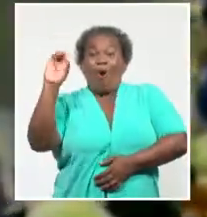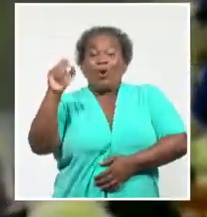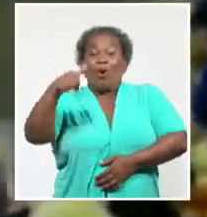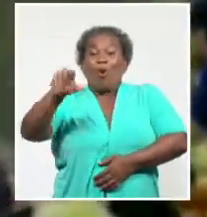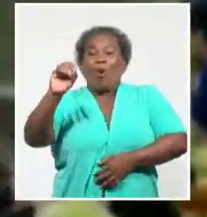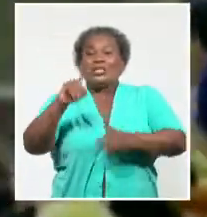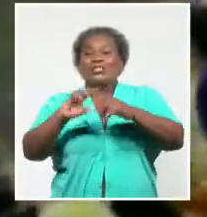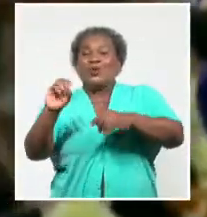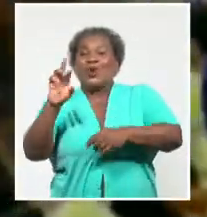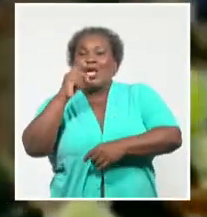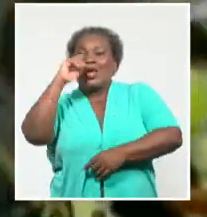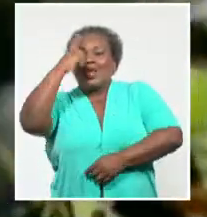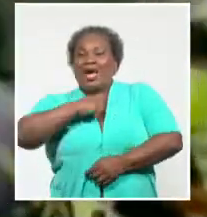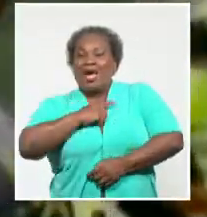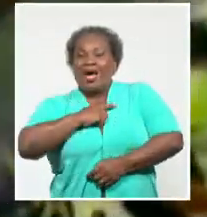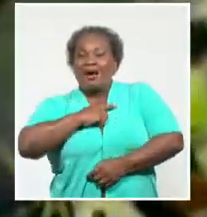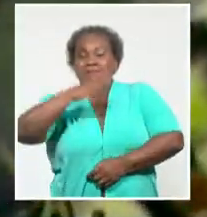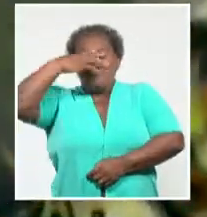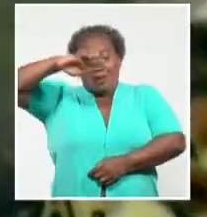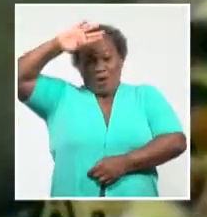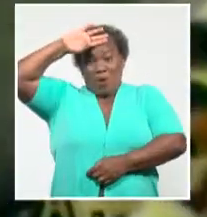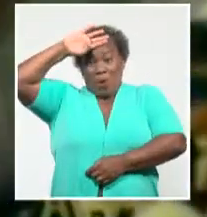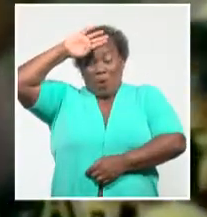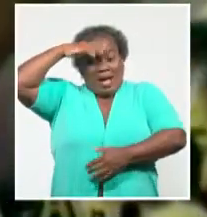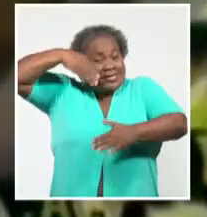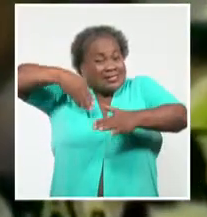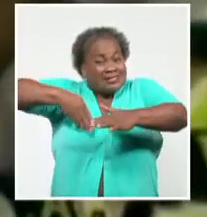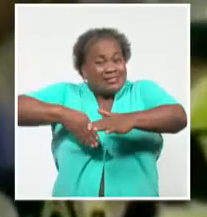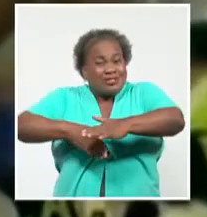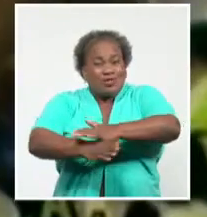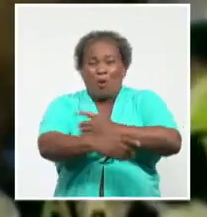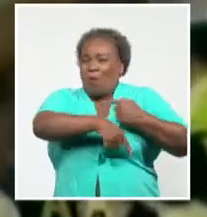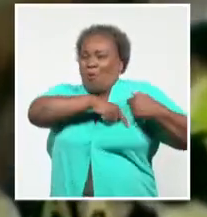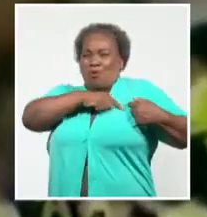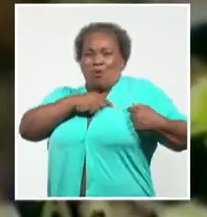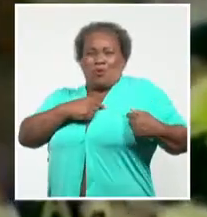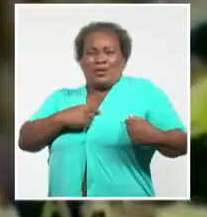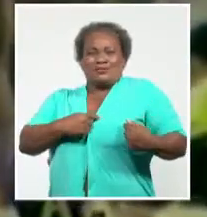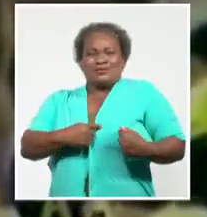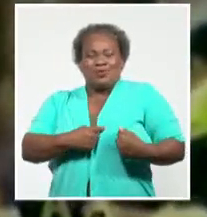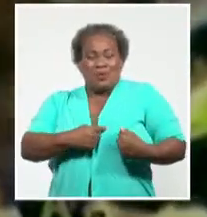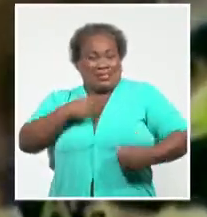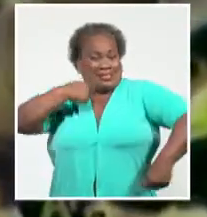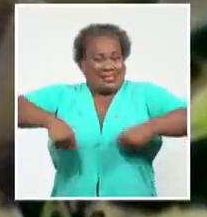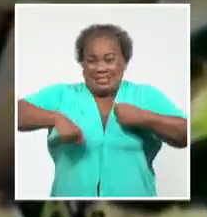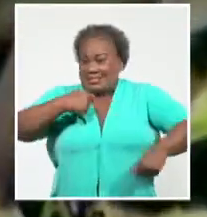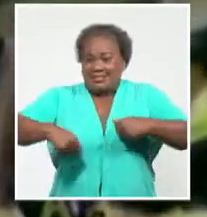Torena de Cuba. Entró por sus condiciones con el corazón. Juan Torena acaba de darle a Cuba.